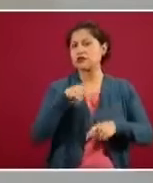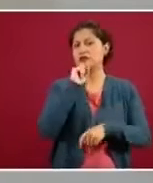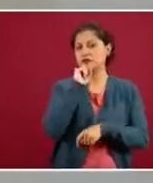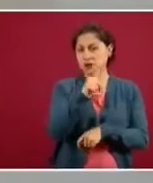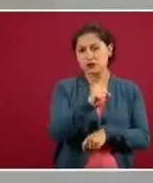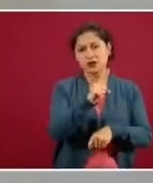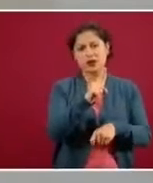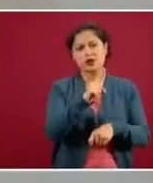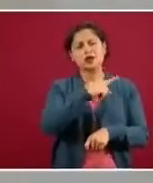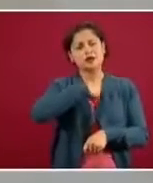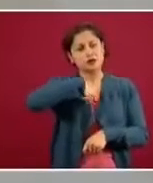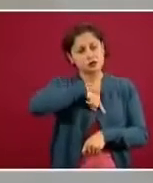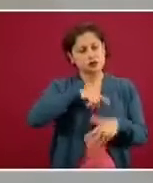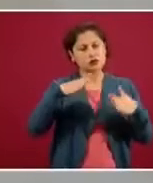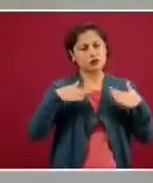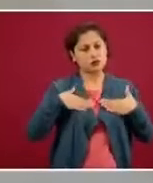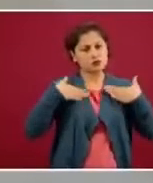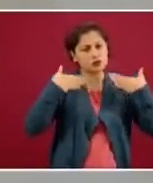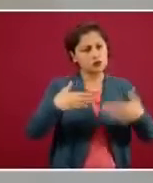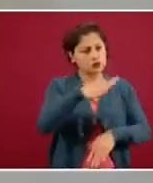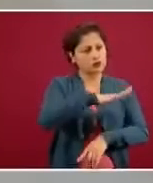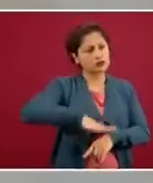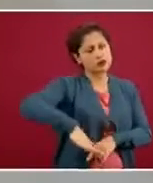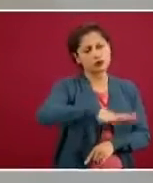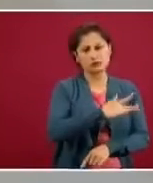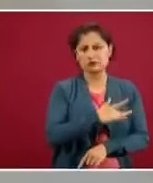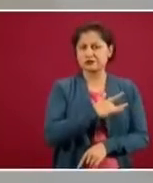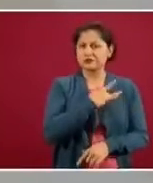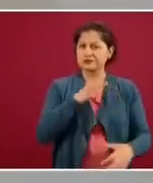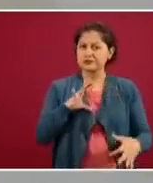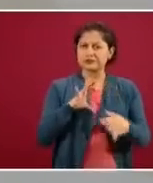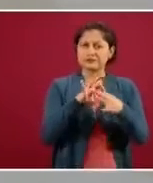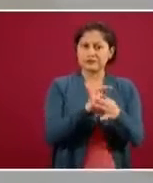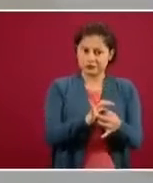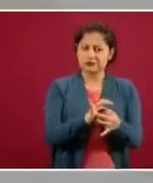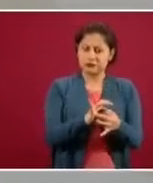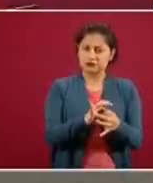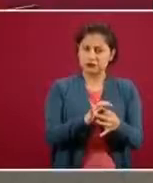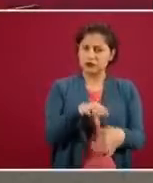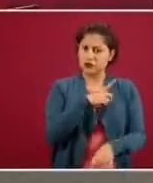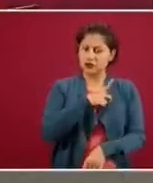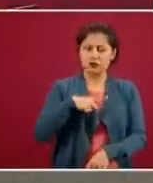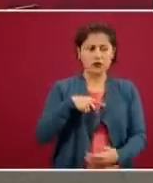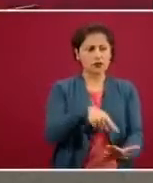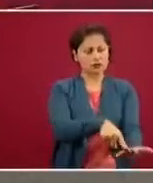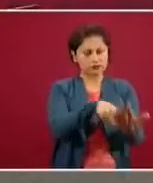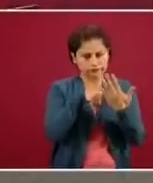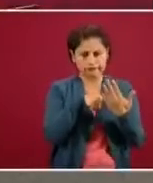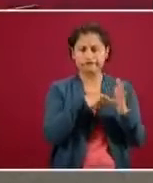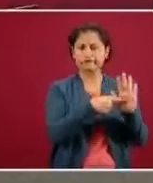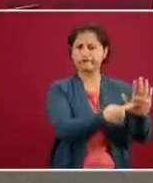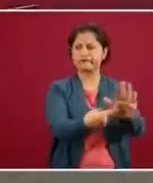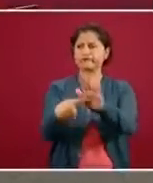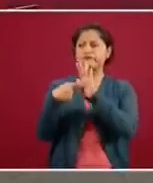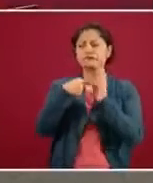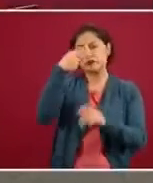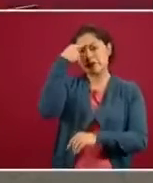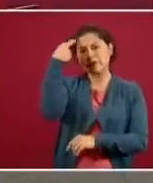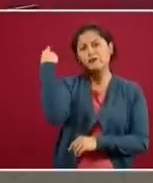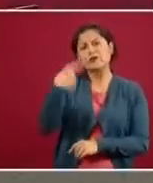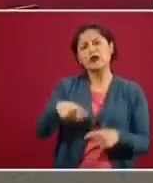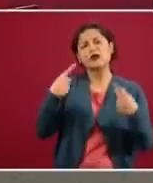espíritu de comunidad esté presente y también la población ayude a proteger